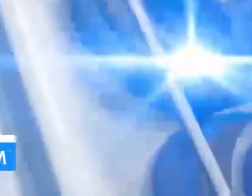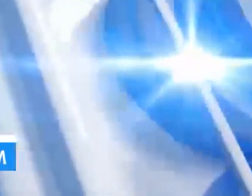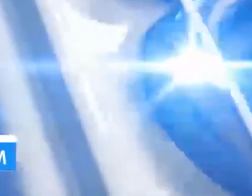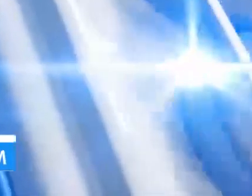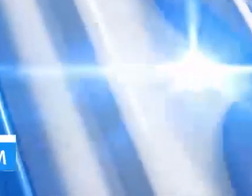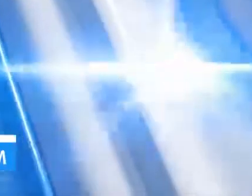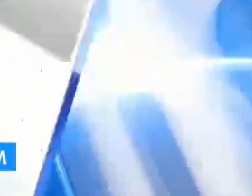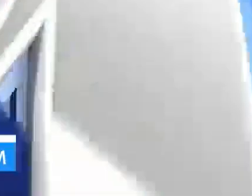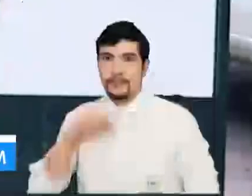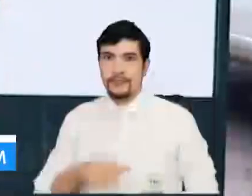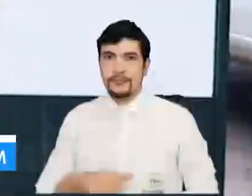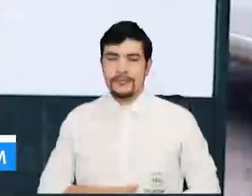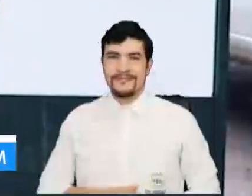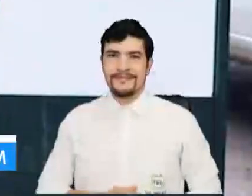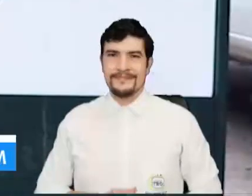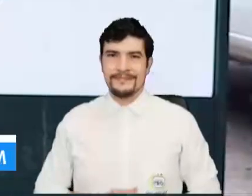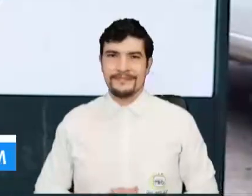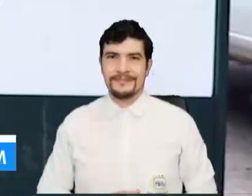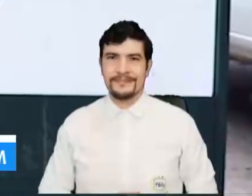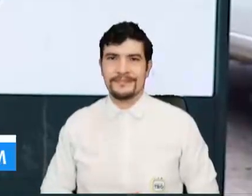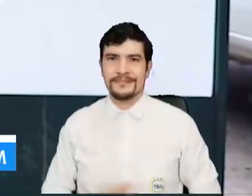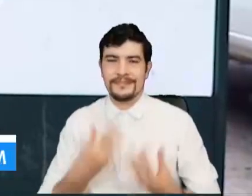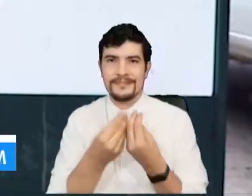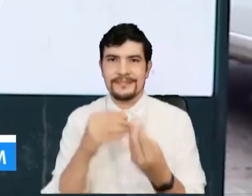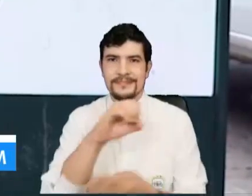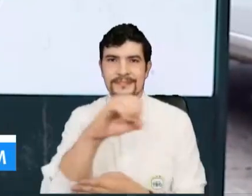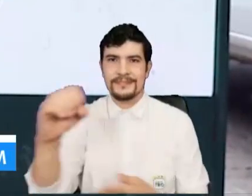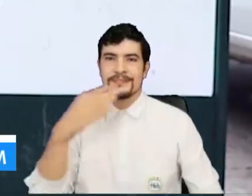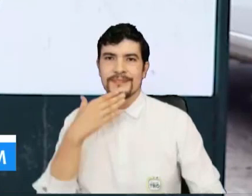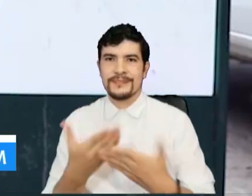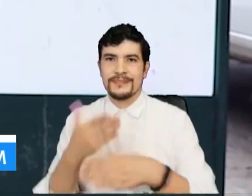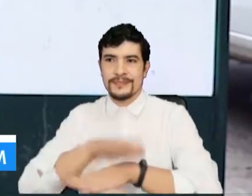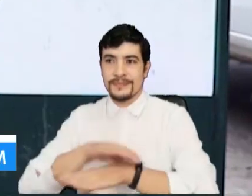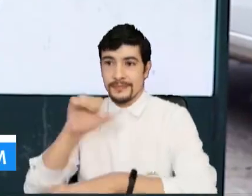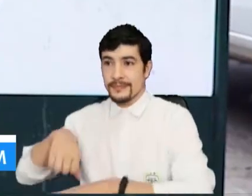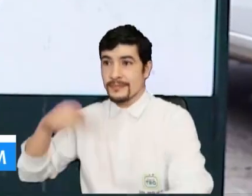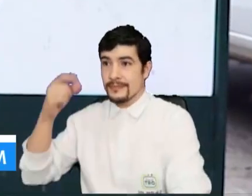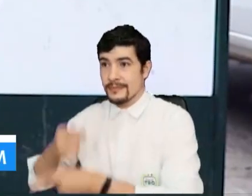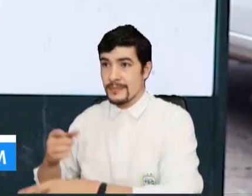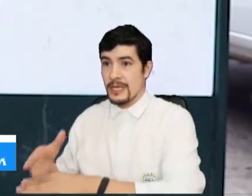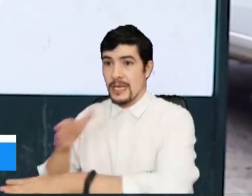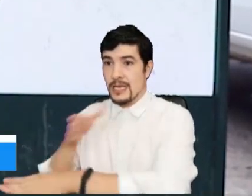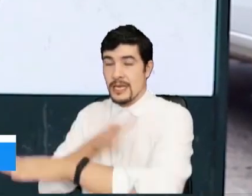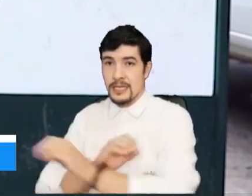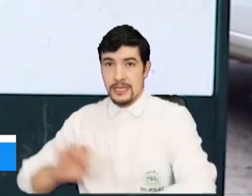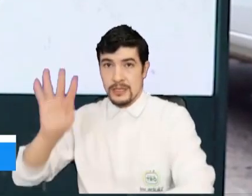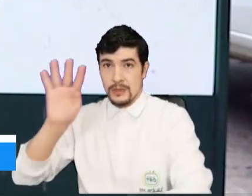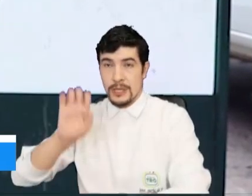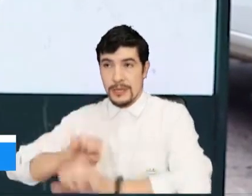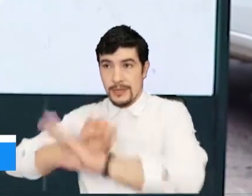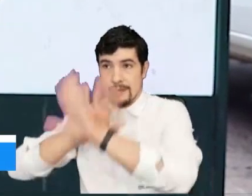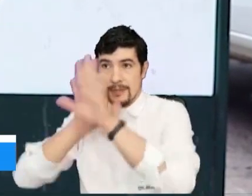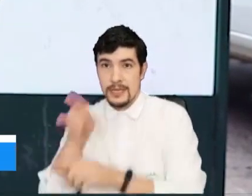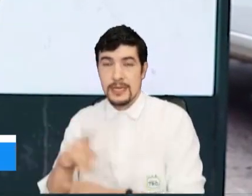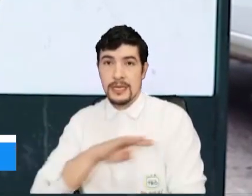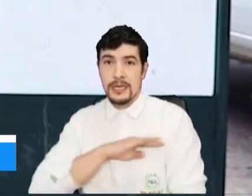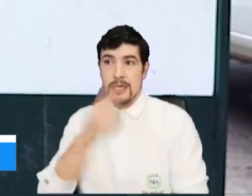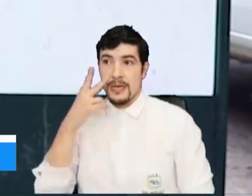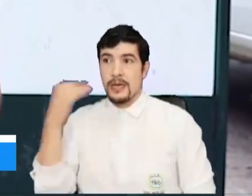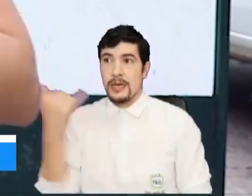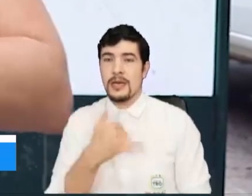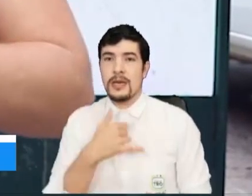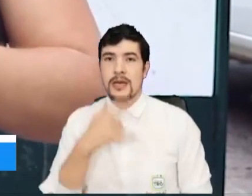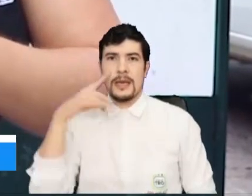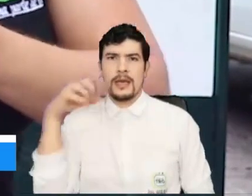Compañeros en estudio, por la manifestación que estaba prevista hacia las 9 de la mañana a las afueras de la alcaldía digital, no fue posible porque se presentaron algunos cierres